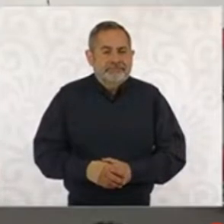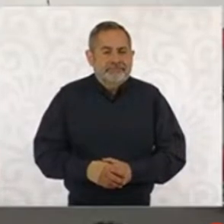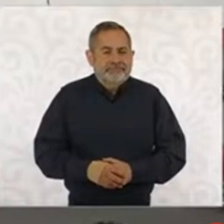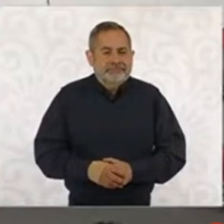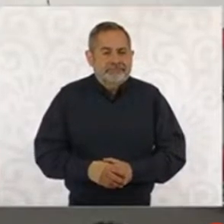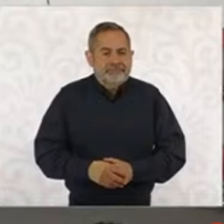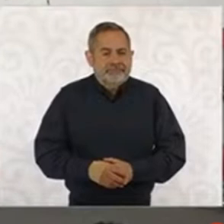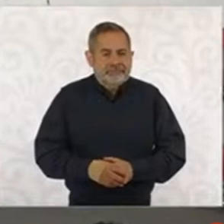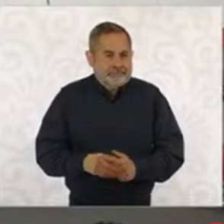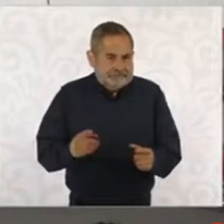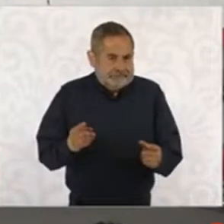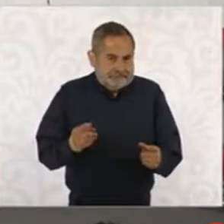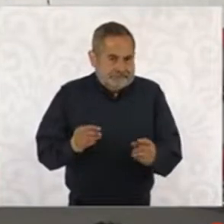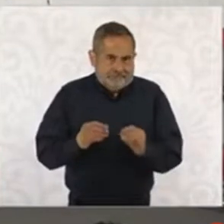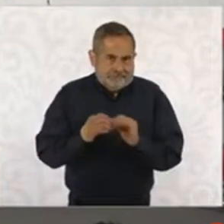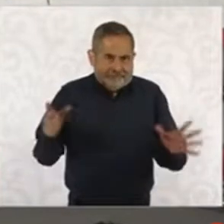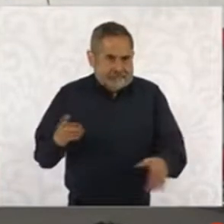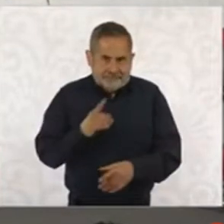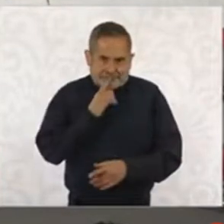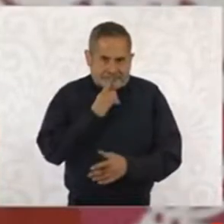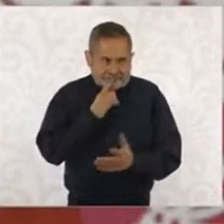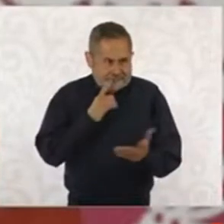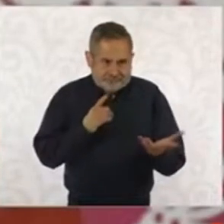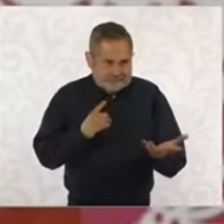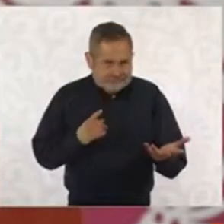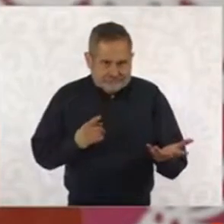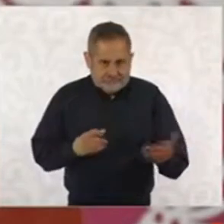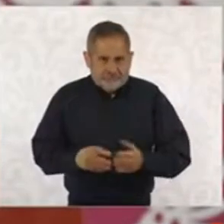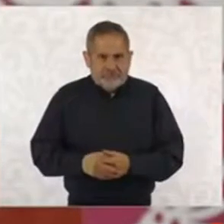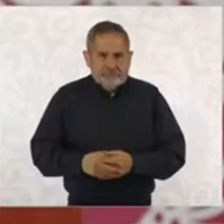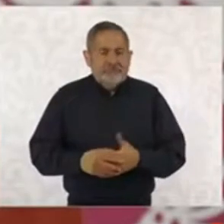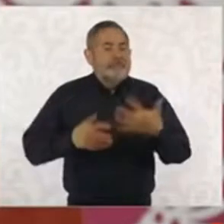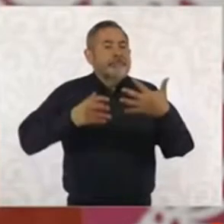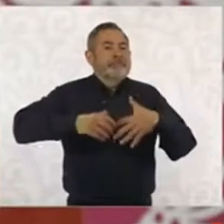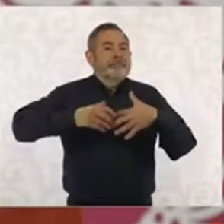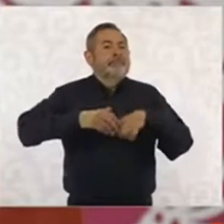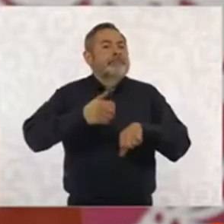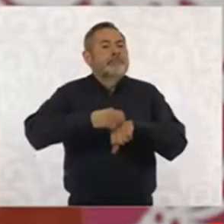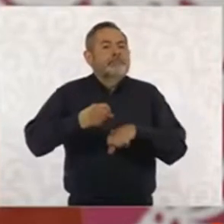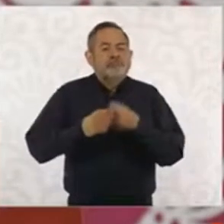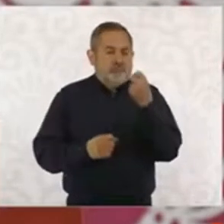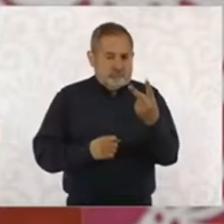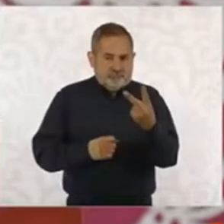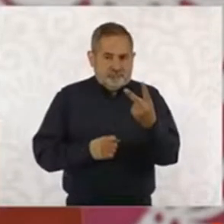Sin palabras. En la empresa número 2,